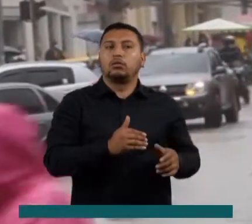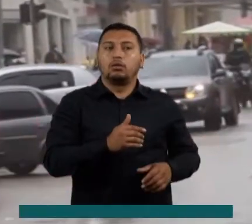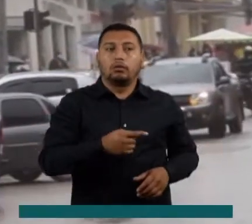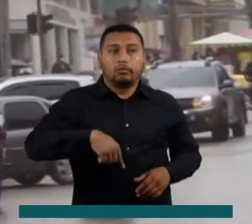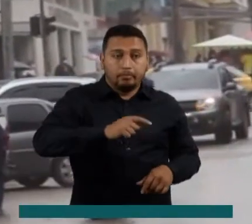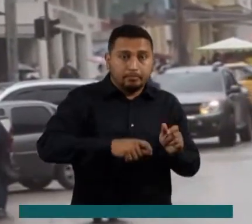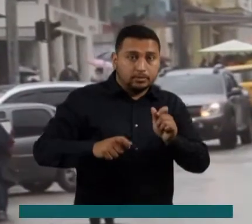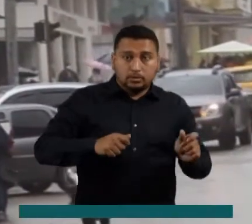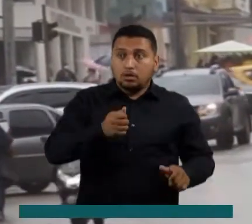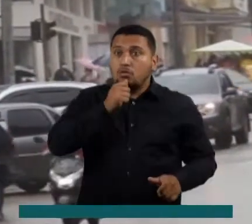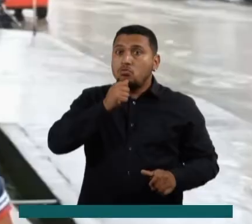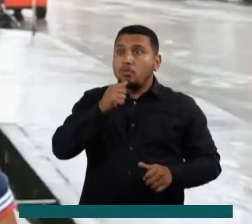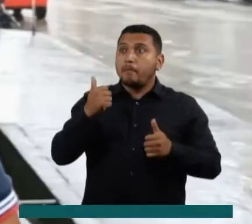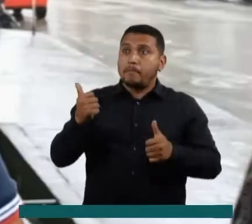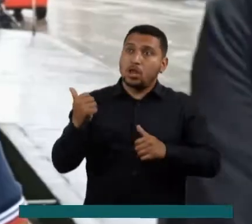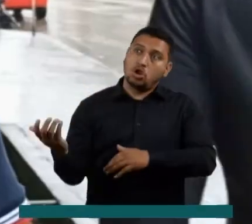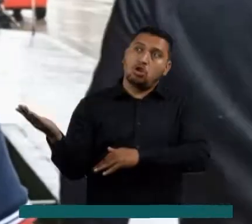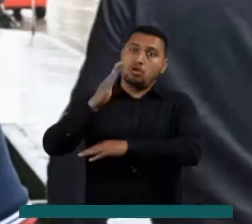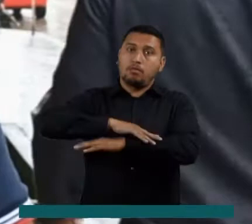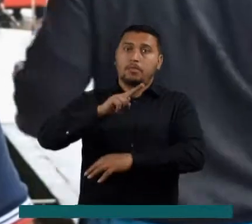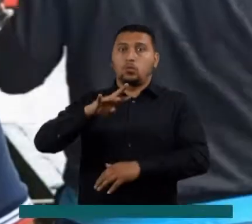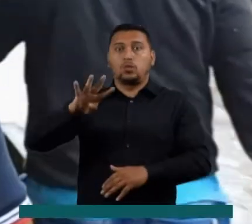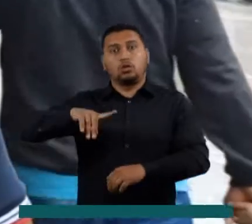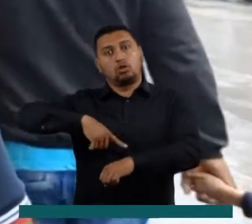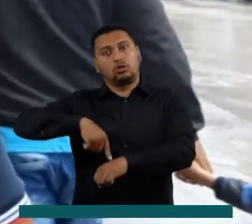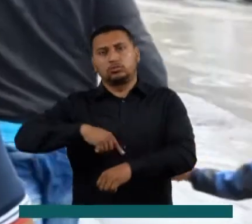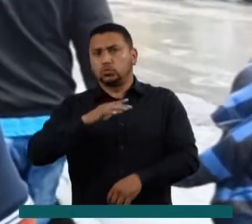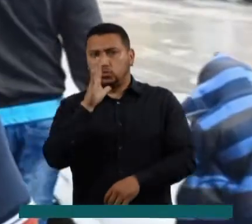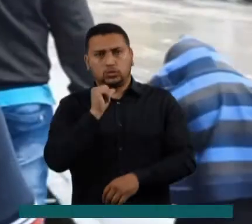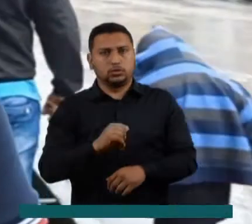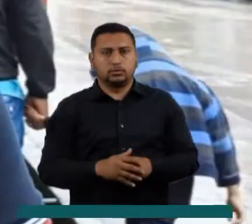a las 24 horas del día. Muchos